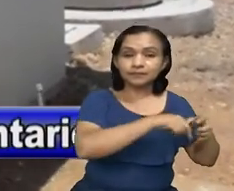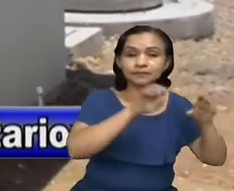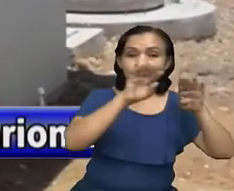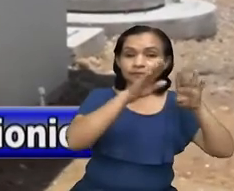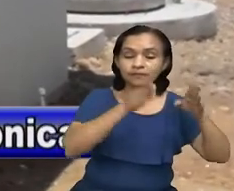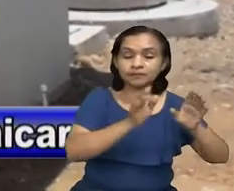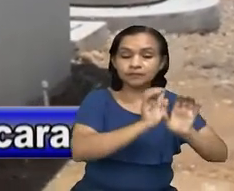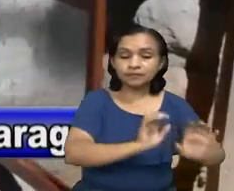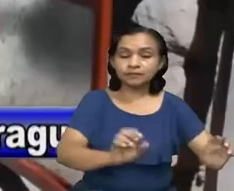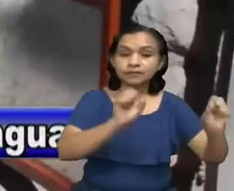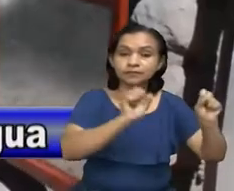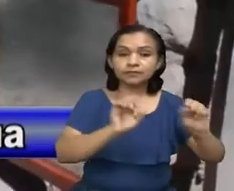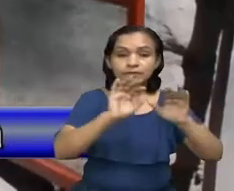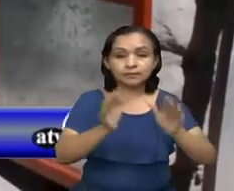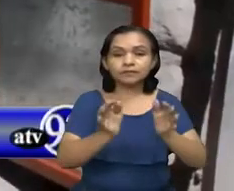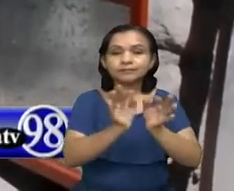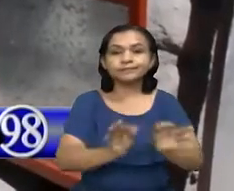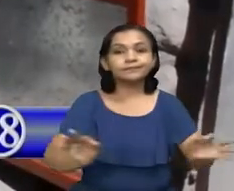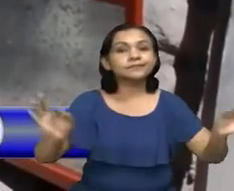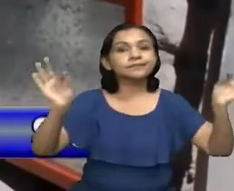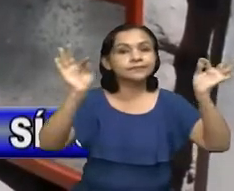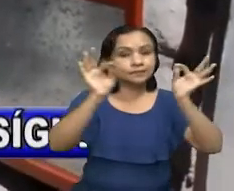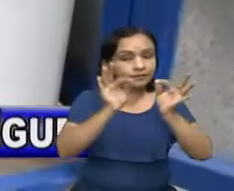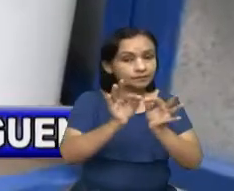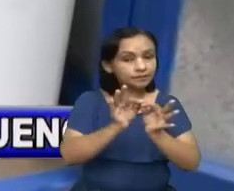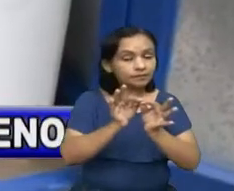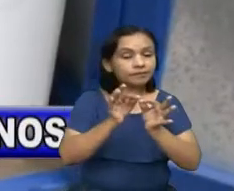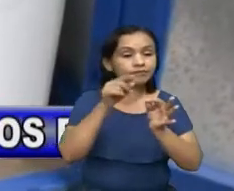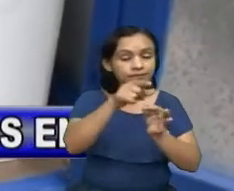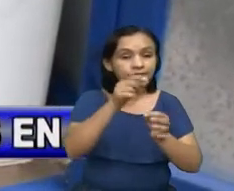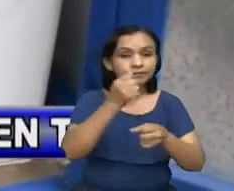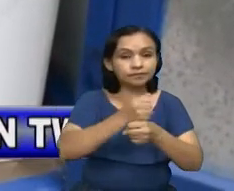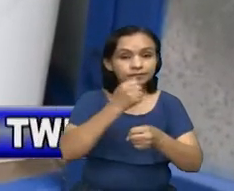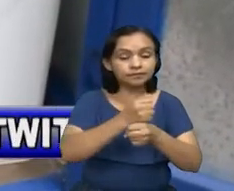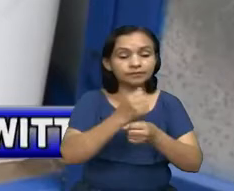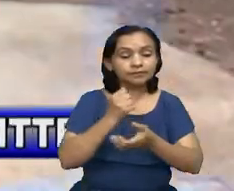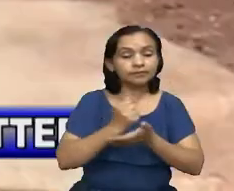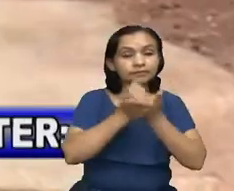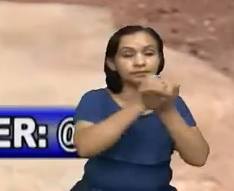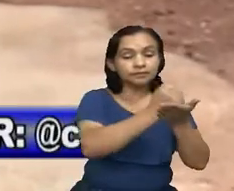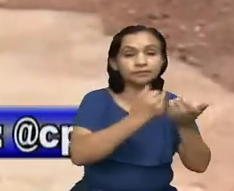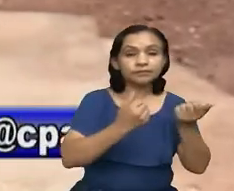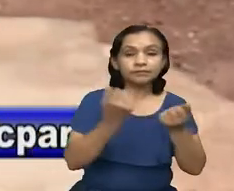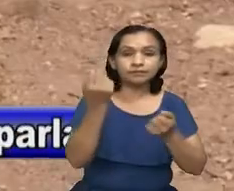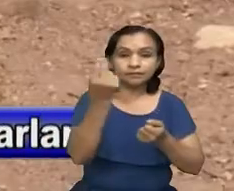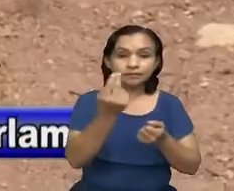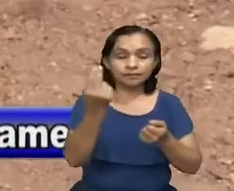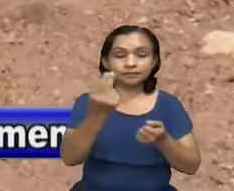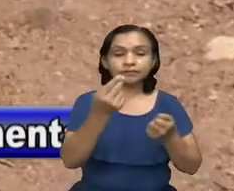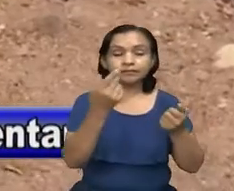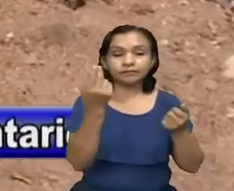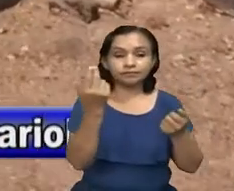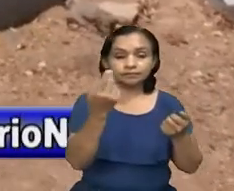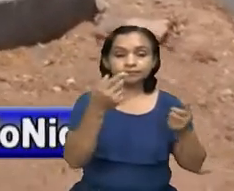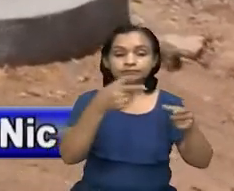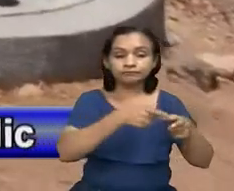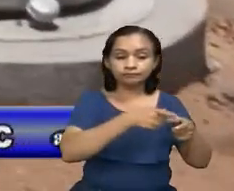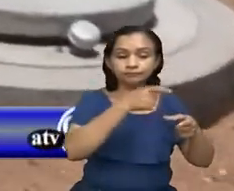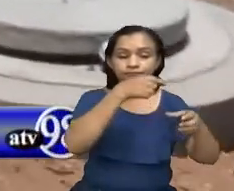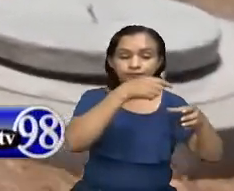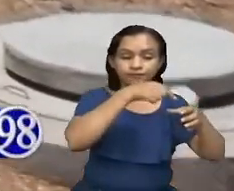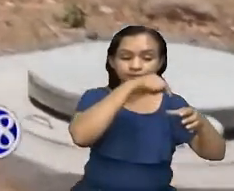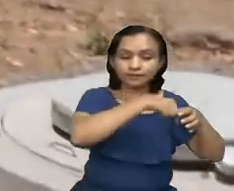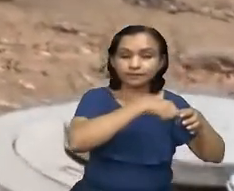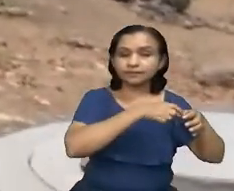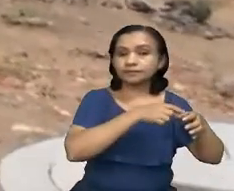mujeres, las niñas y los niños son los principales protagonistas, beneficiarios, usuarios de los sistemas, y creemos nosotros